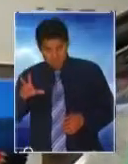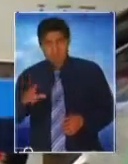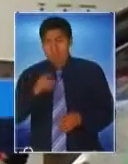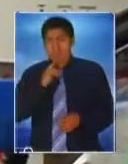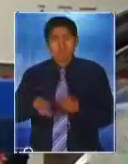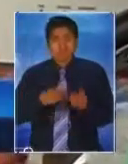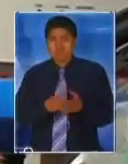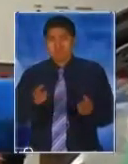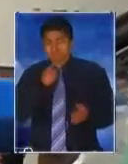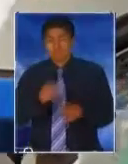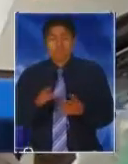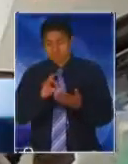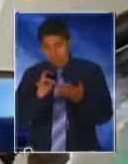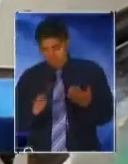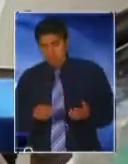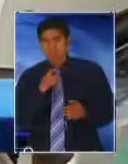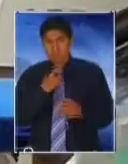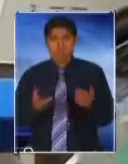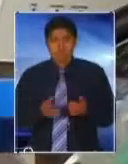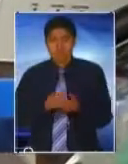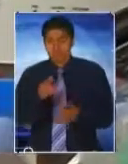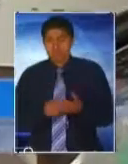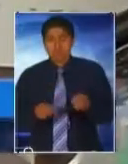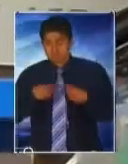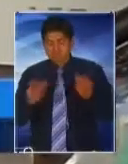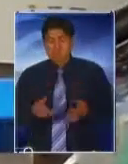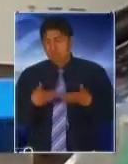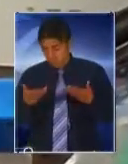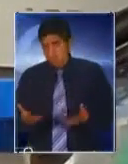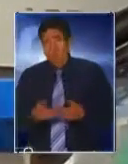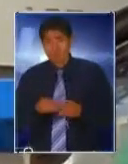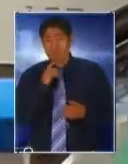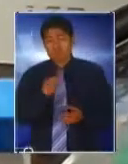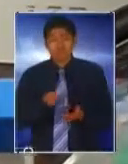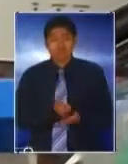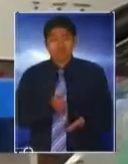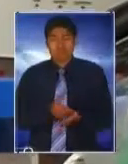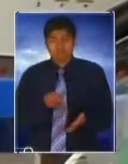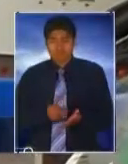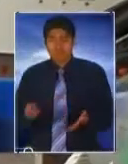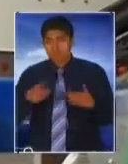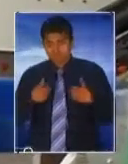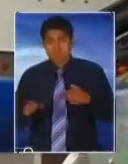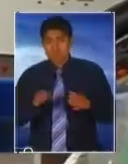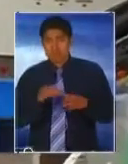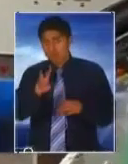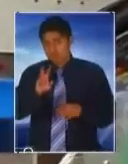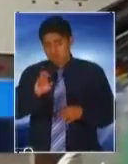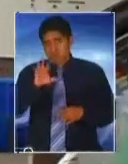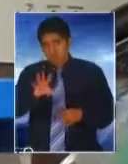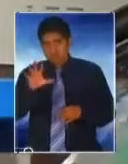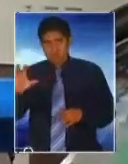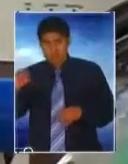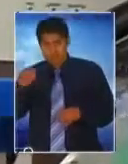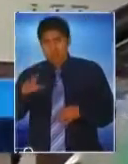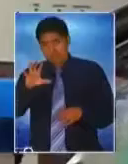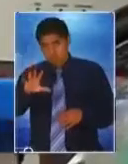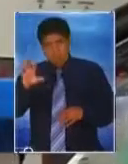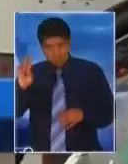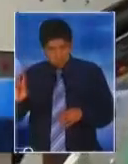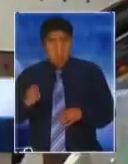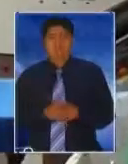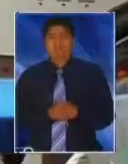aquí están todos todo el detalle todo el detalle que ustedes pueden apreciar y el monto por la actuación que debe que son 255 puntos